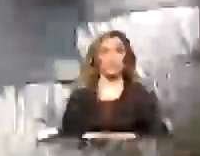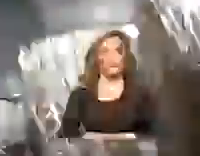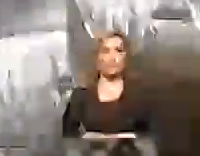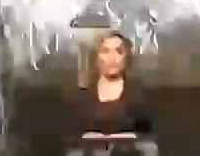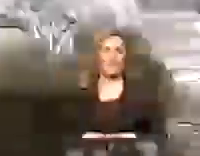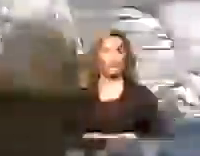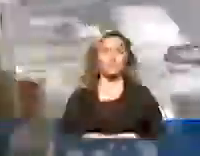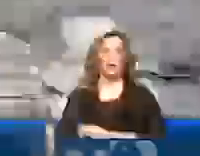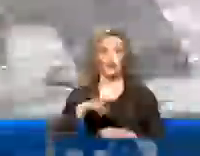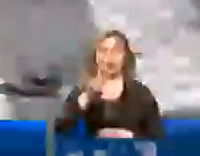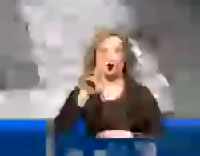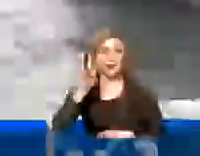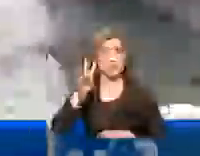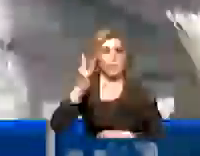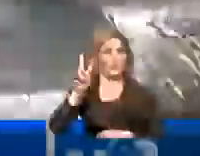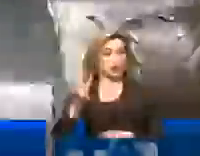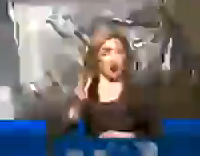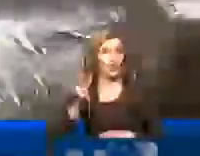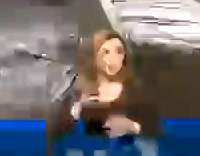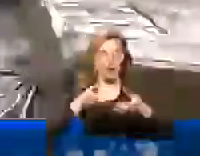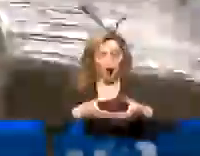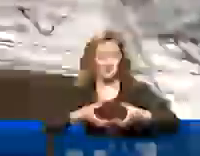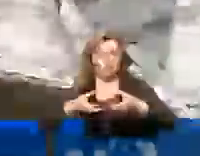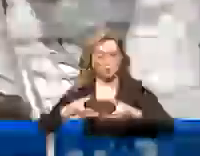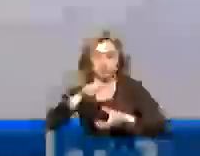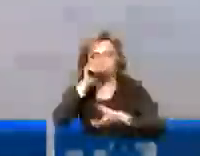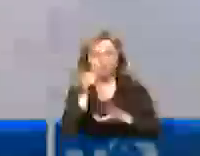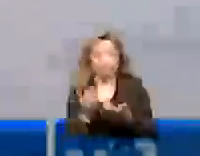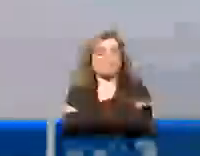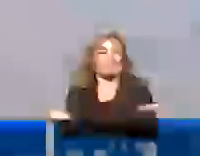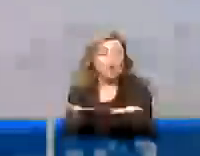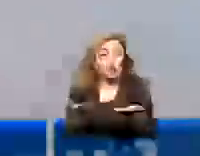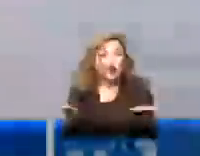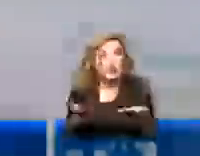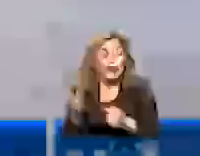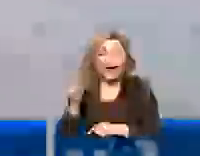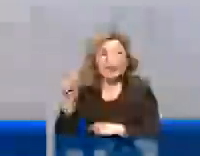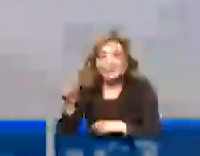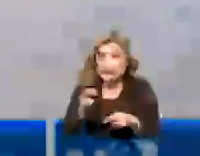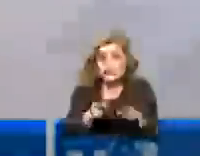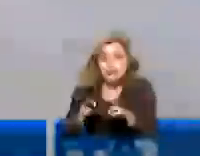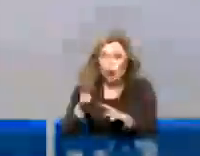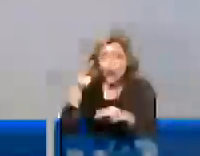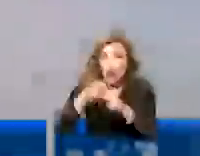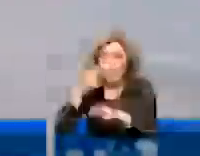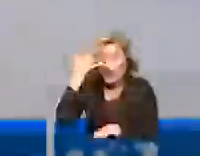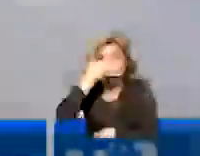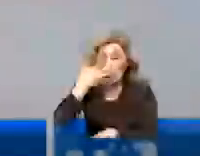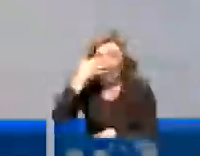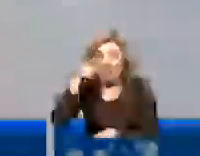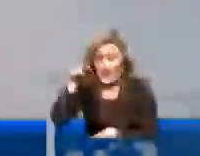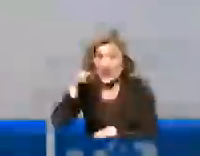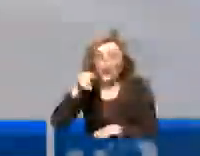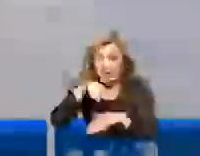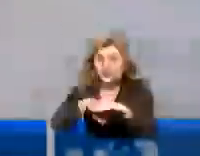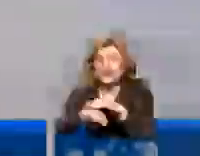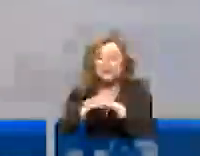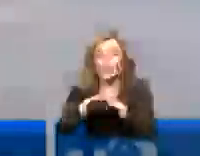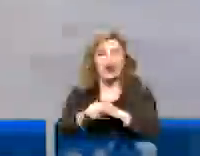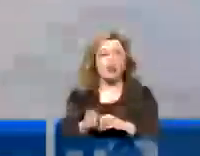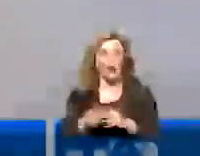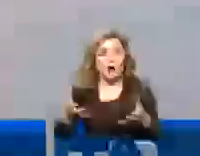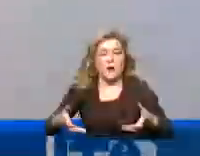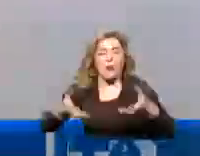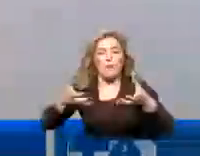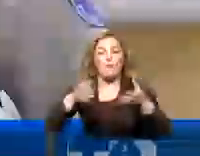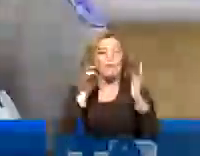Los 272 paquetes de droga estaban ocultos en las orillas del río Esmeraldas, en el interior de 9 canecas